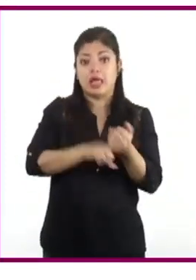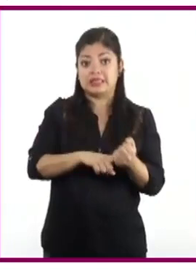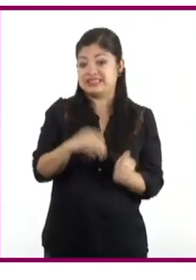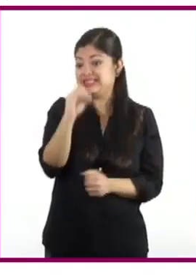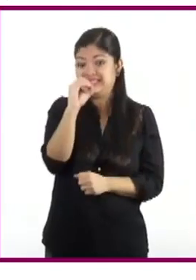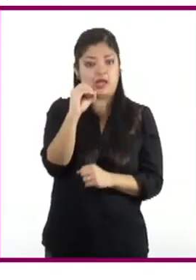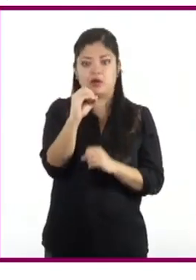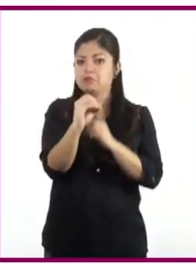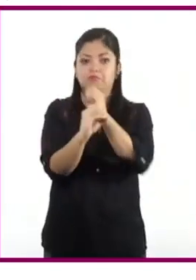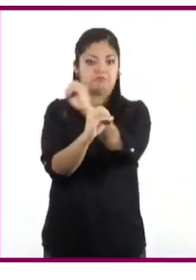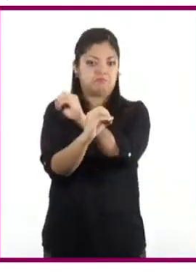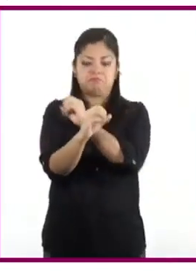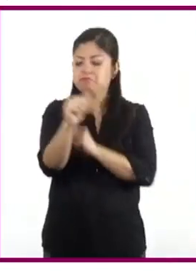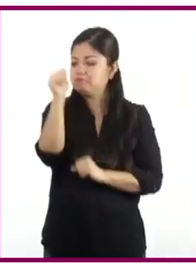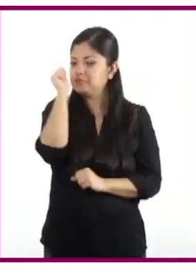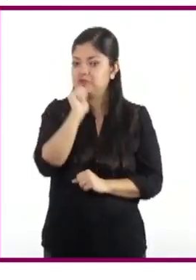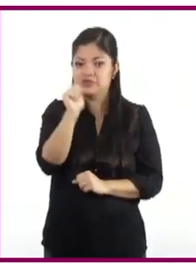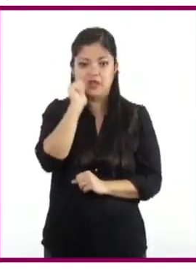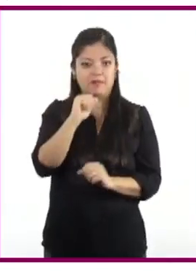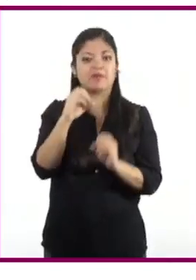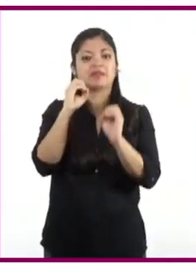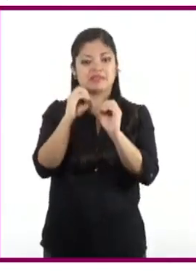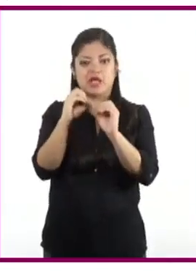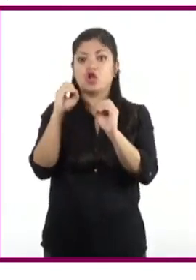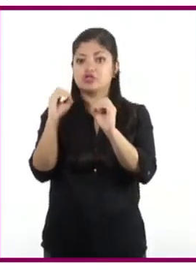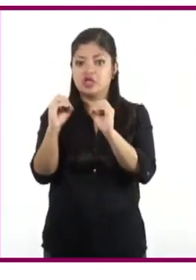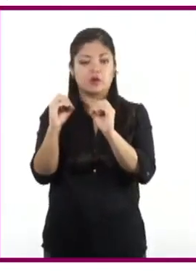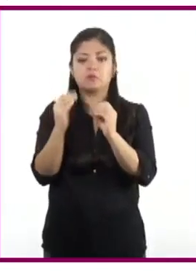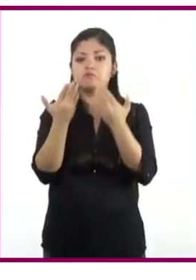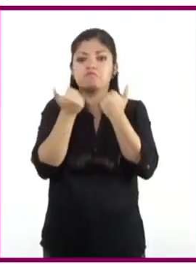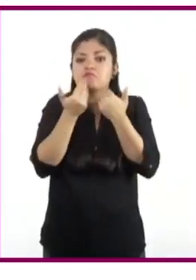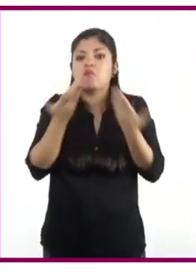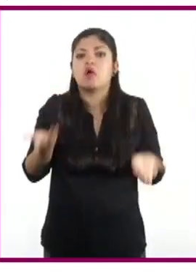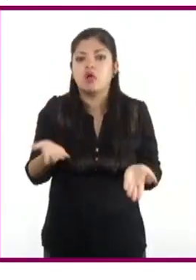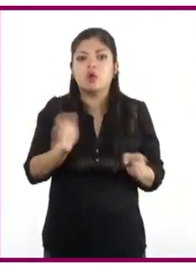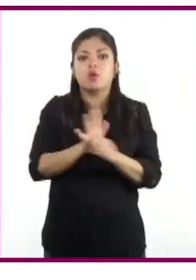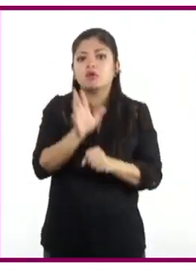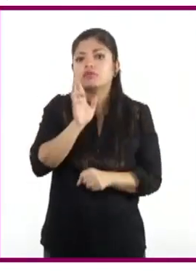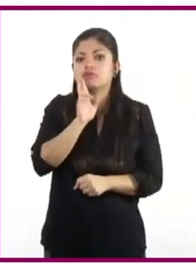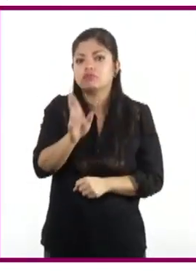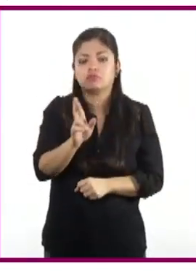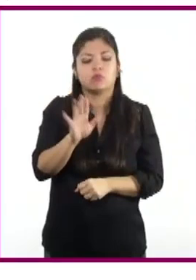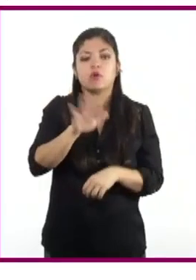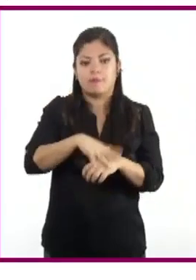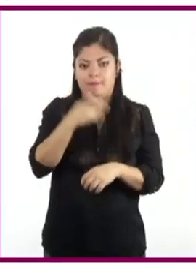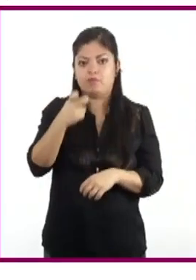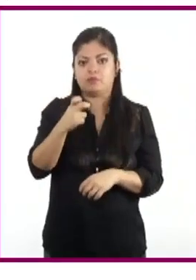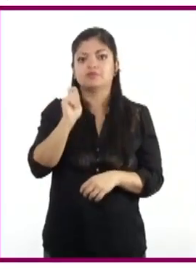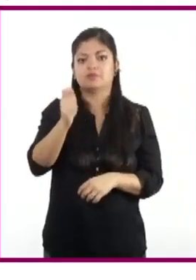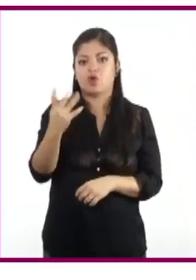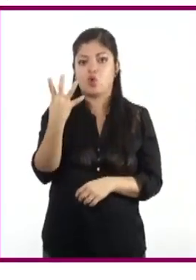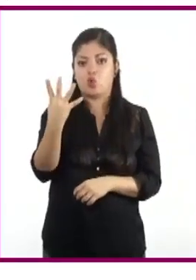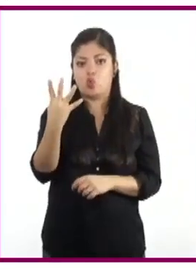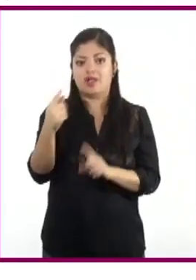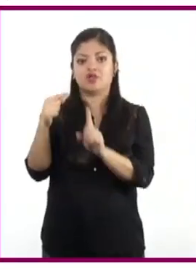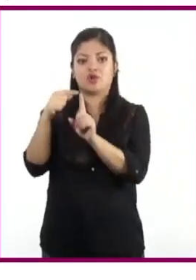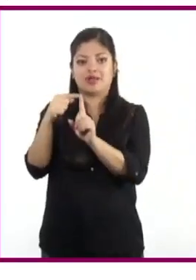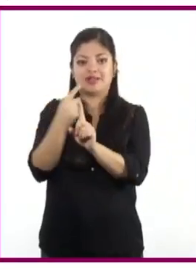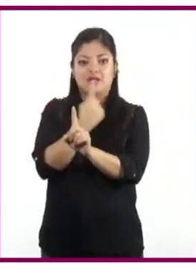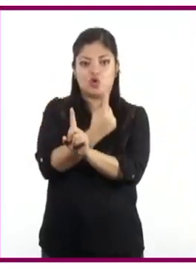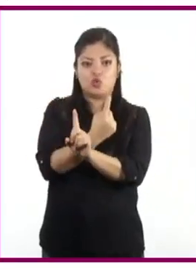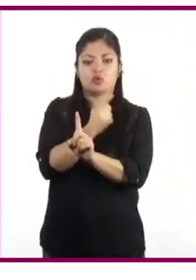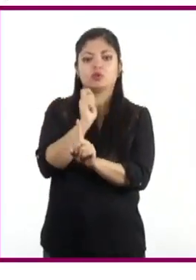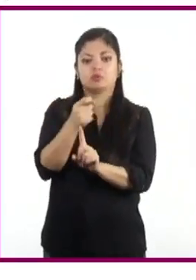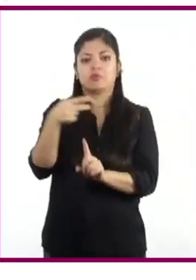0, ya que 0 entre 0 no está definido, así que se elige 4 entre 1, que es igual